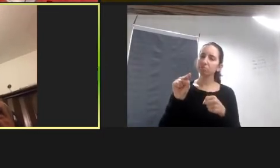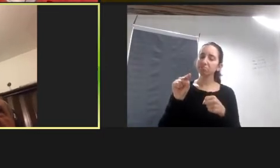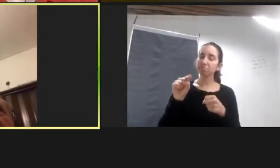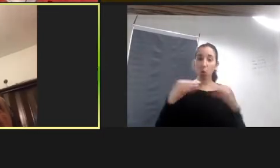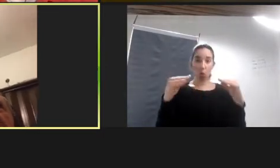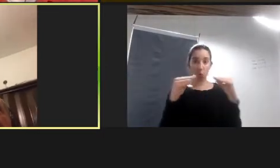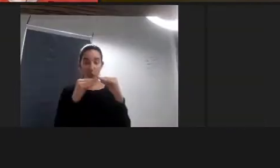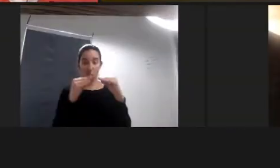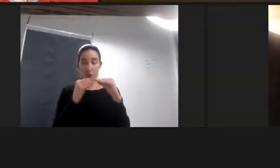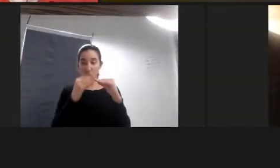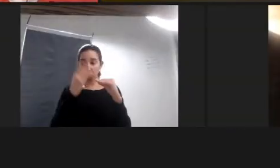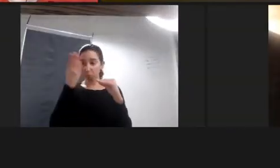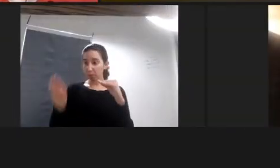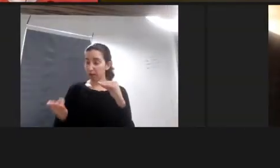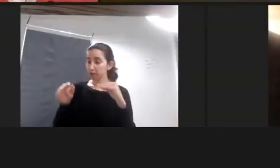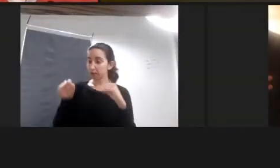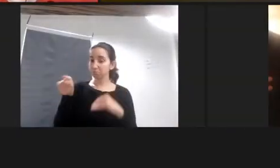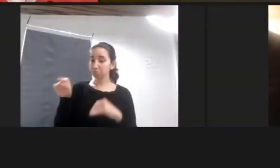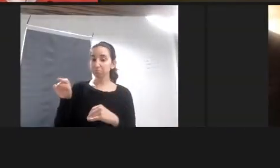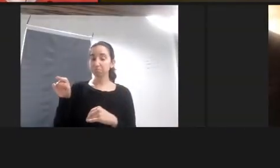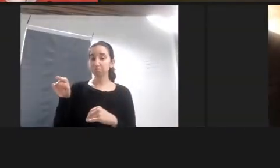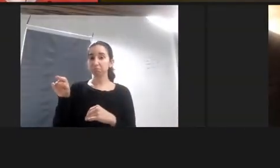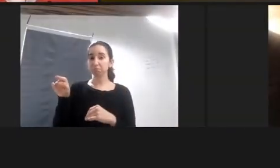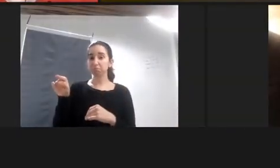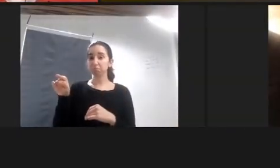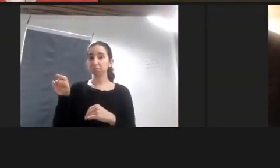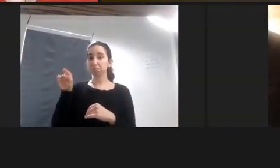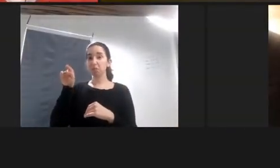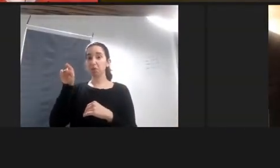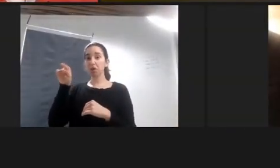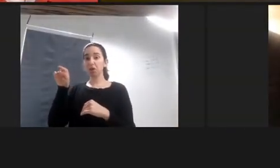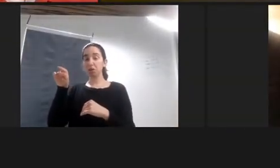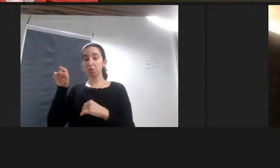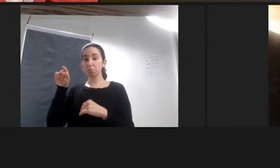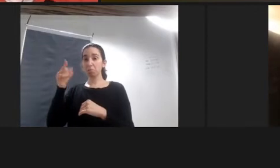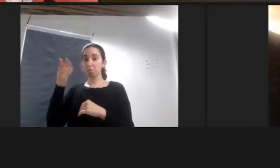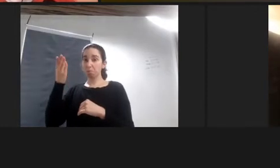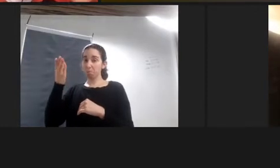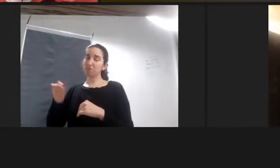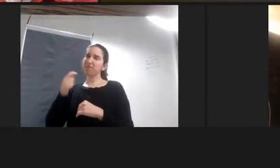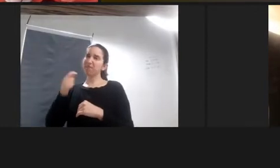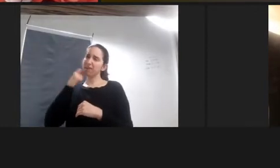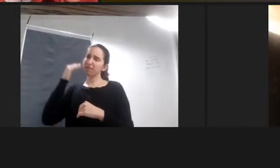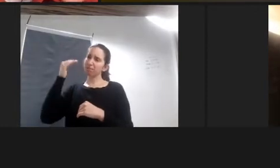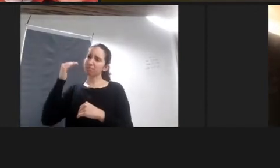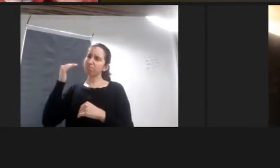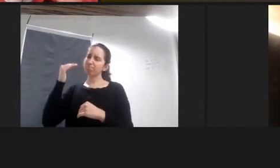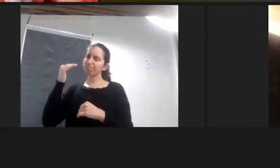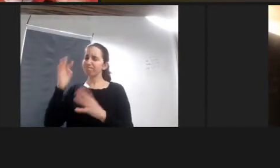un compañero que realmente era una persona mayor,